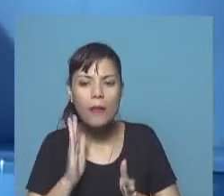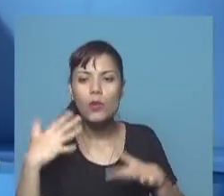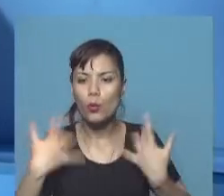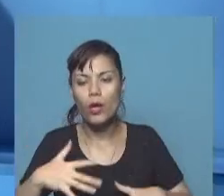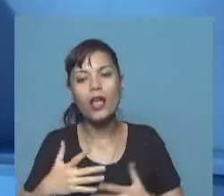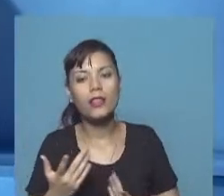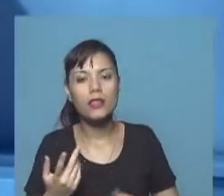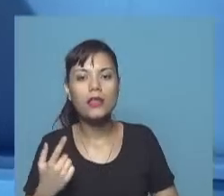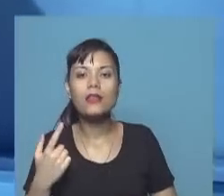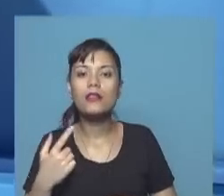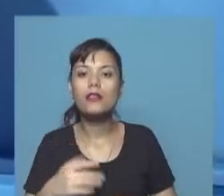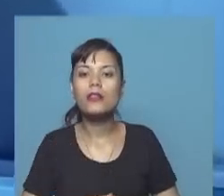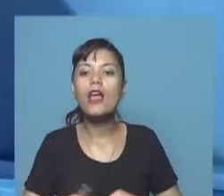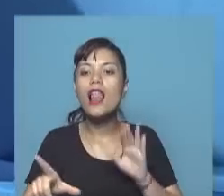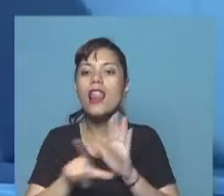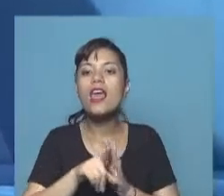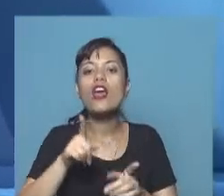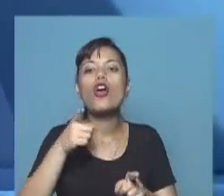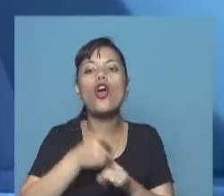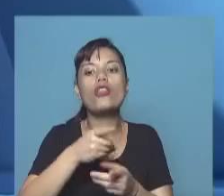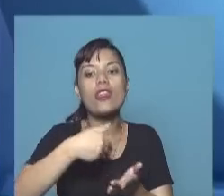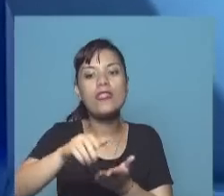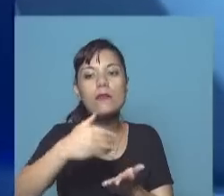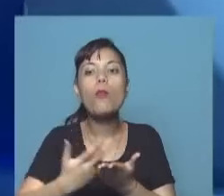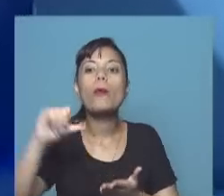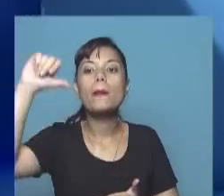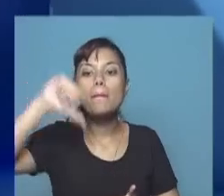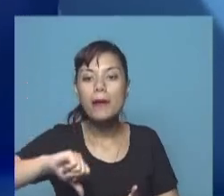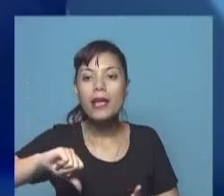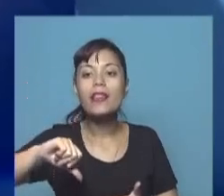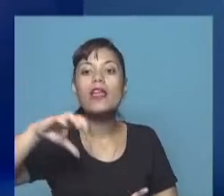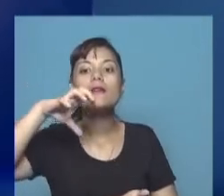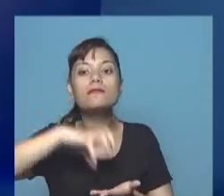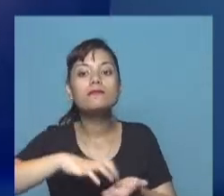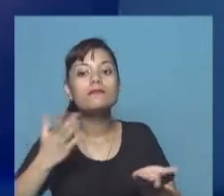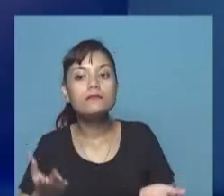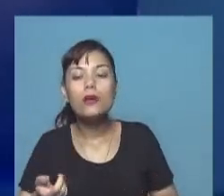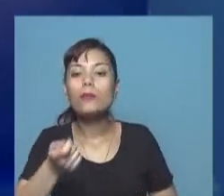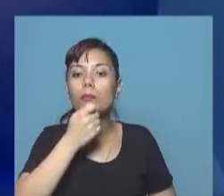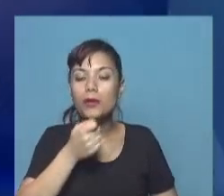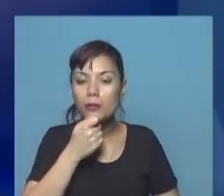por cierto, de la ley antidiscriminatoria. Podría perder estado parlamentario si